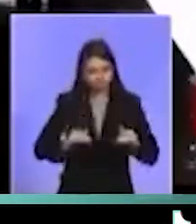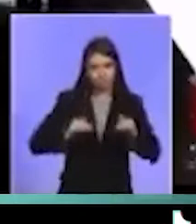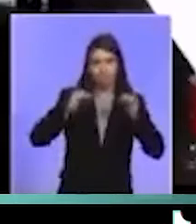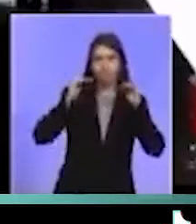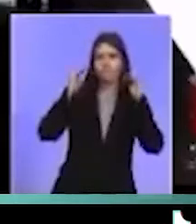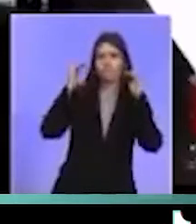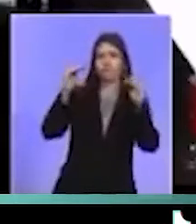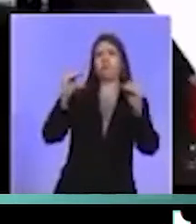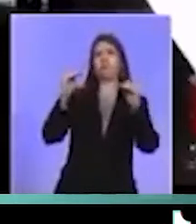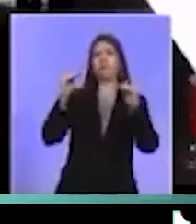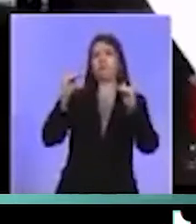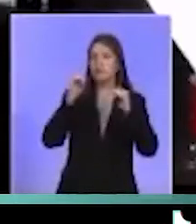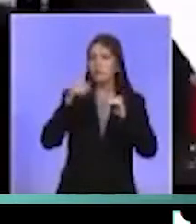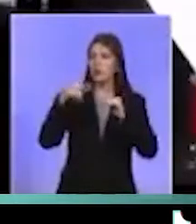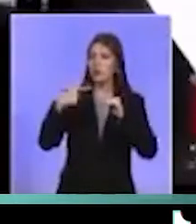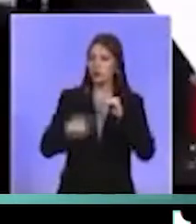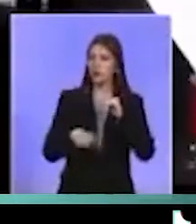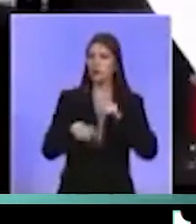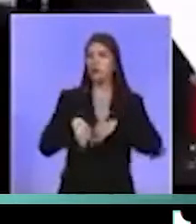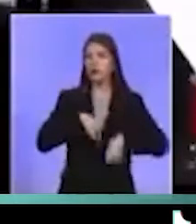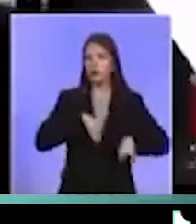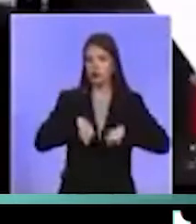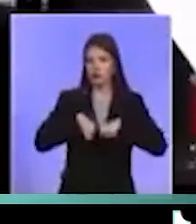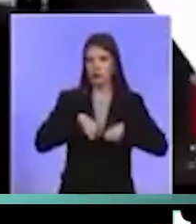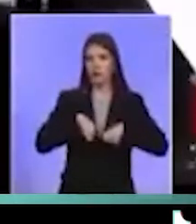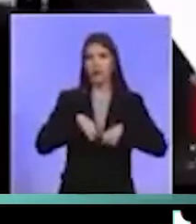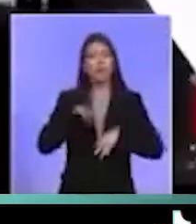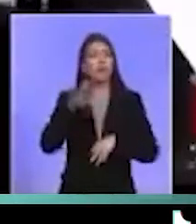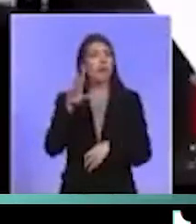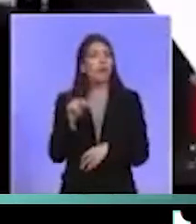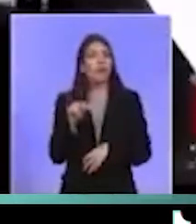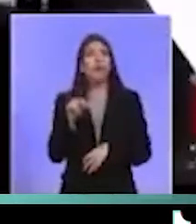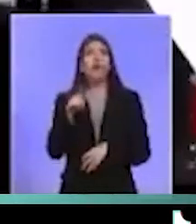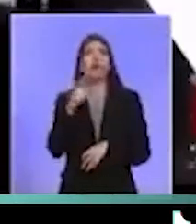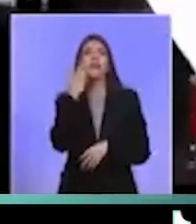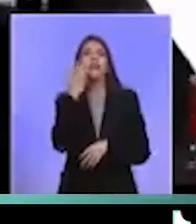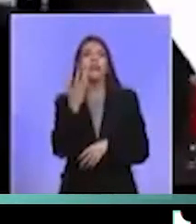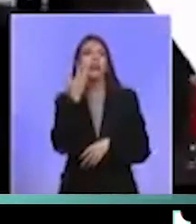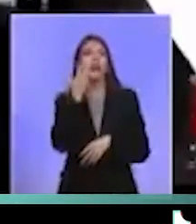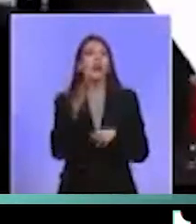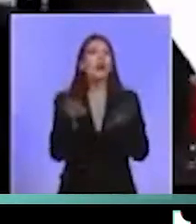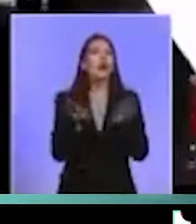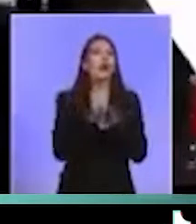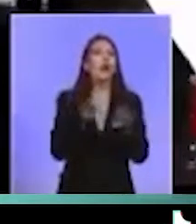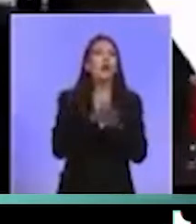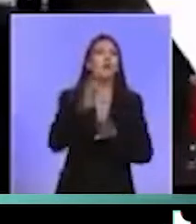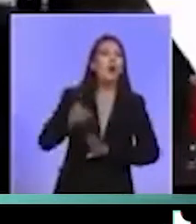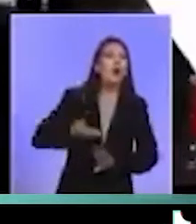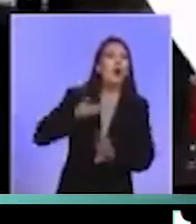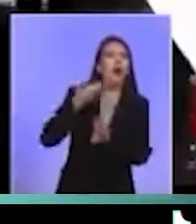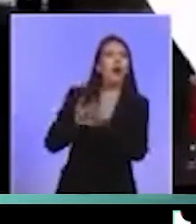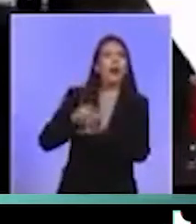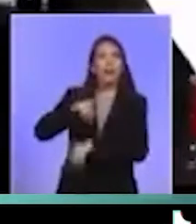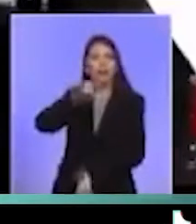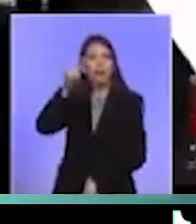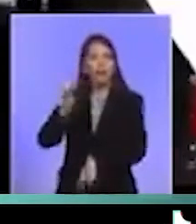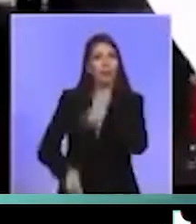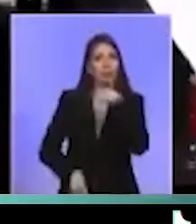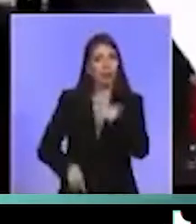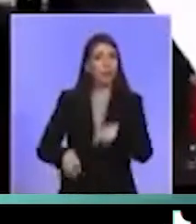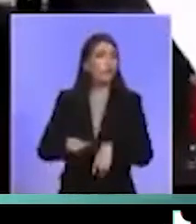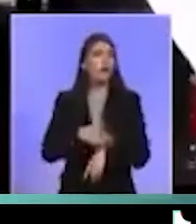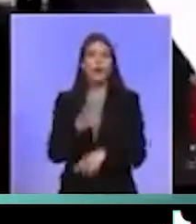6 personas, 2 físicas y 4 morales, incluido, por supuesto, el propio José Luis Vargas, que está, por un